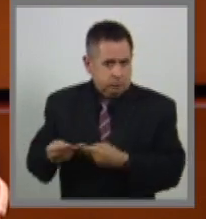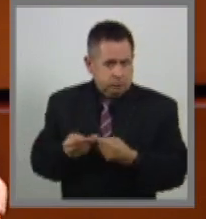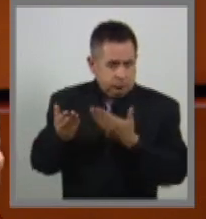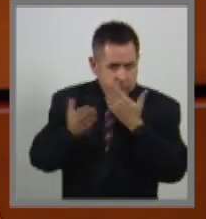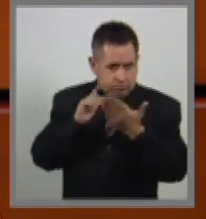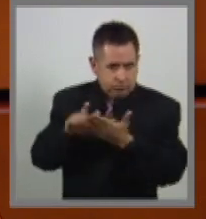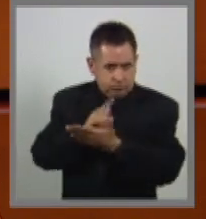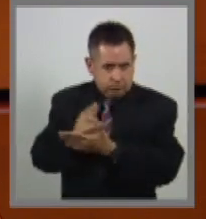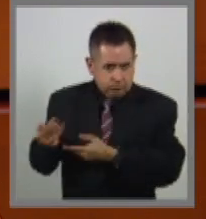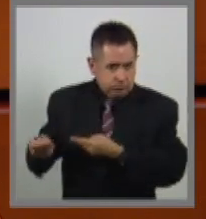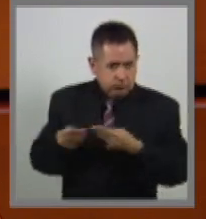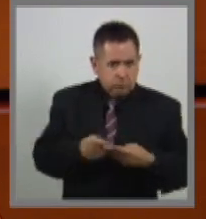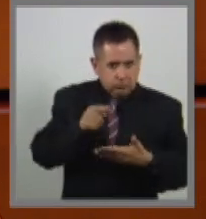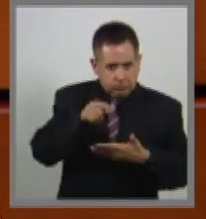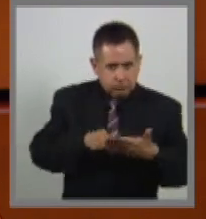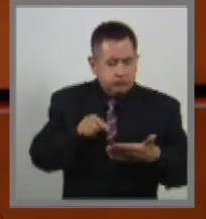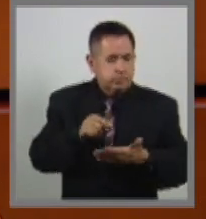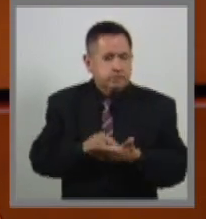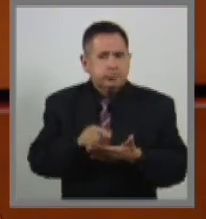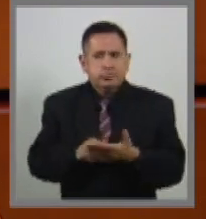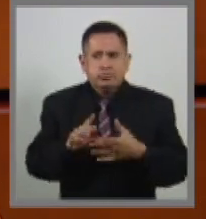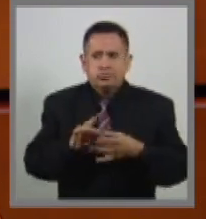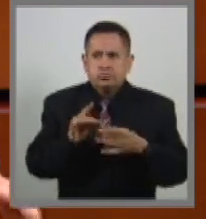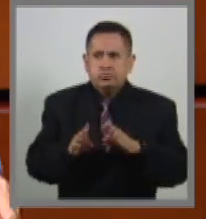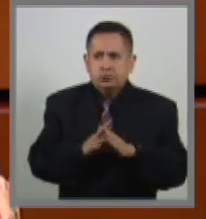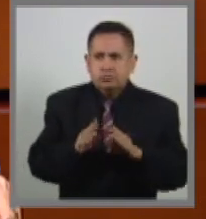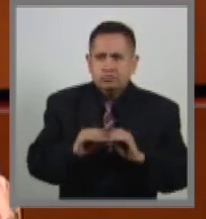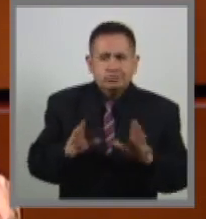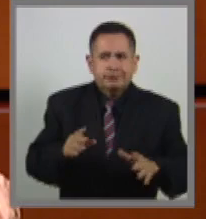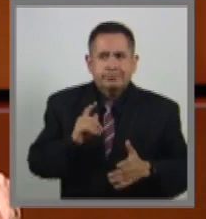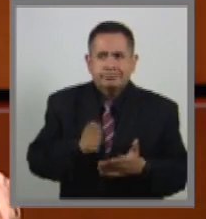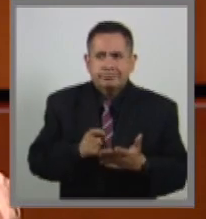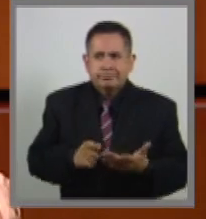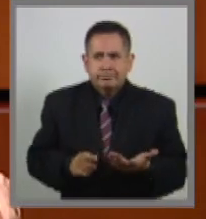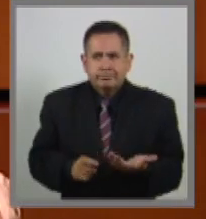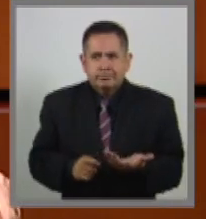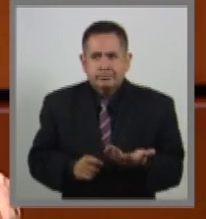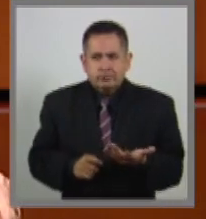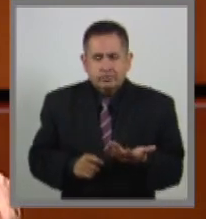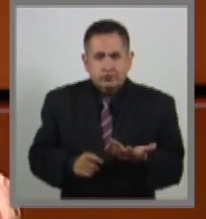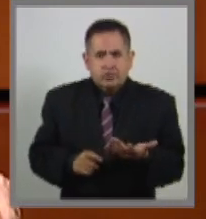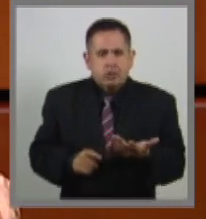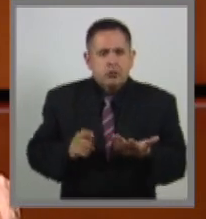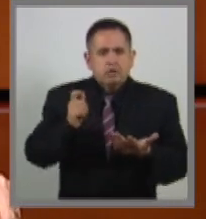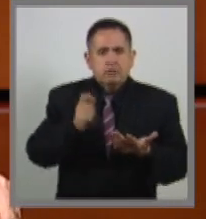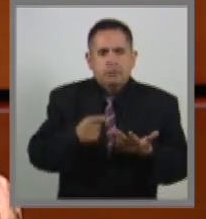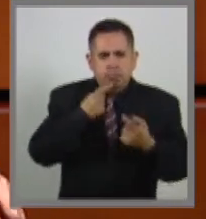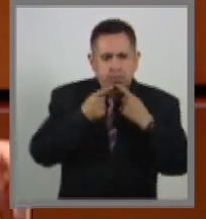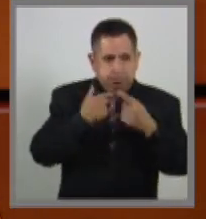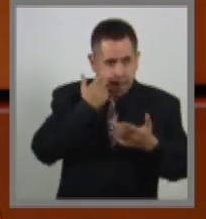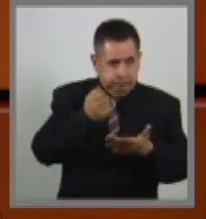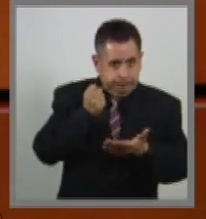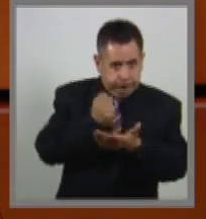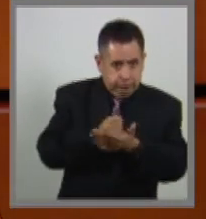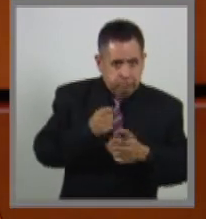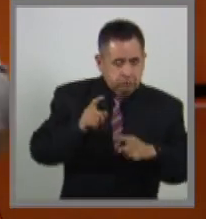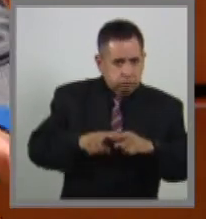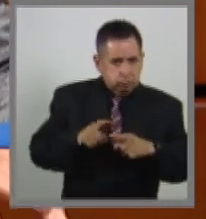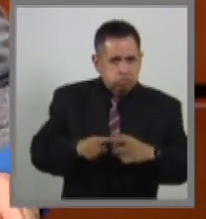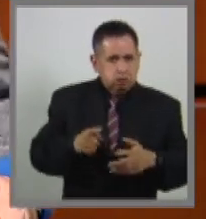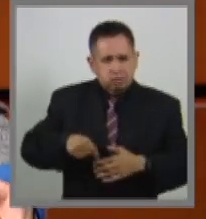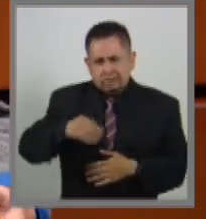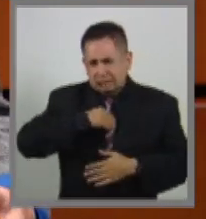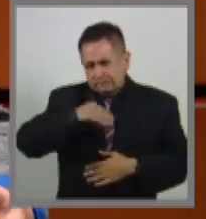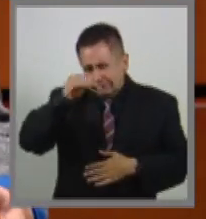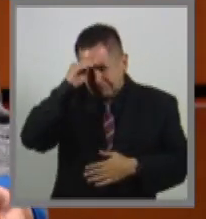Estudios Legislativos, por supuesto que los que la quieren aprobar, pues piensan